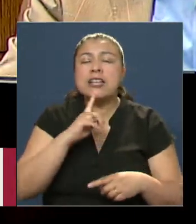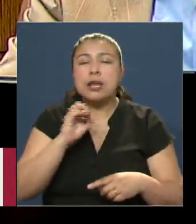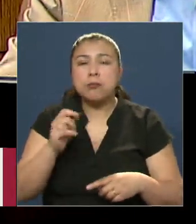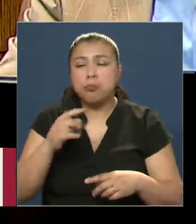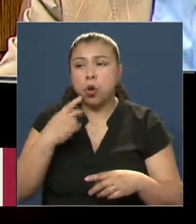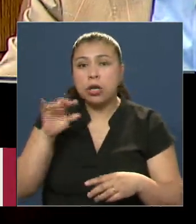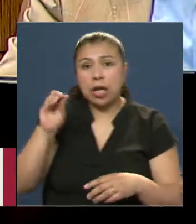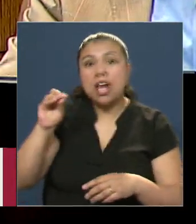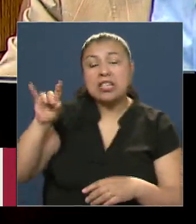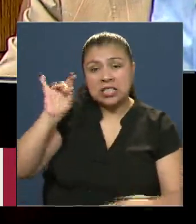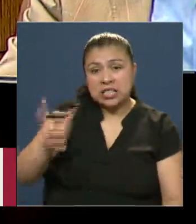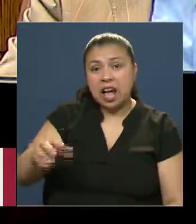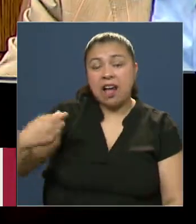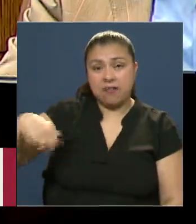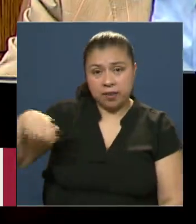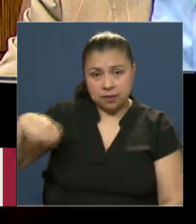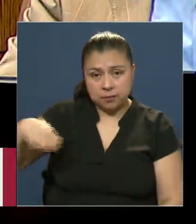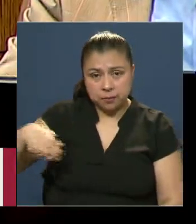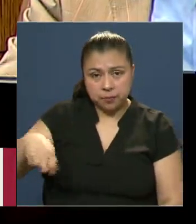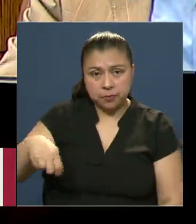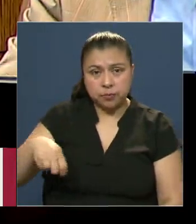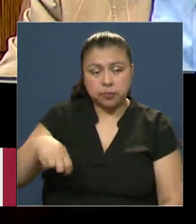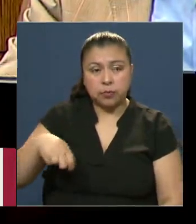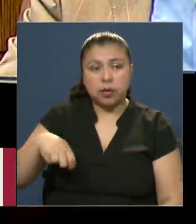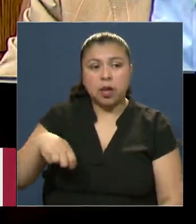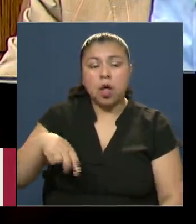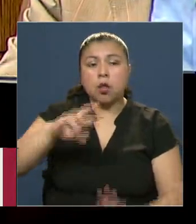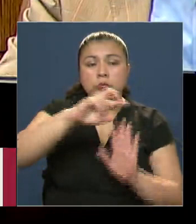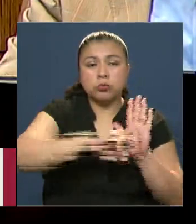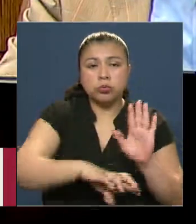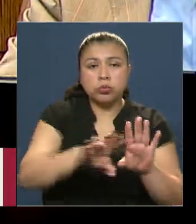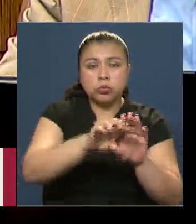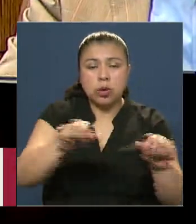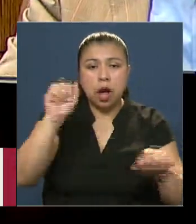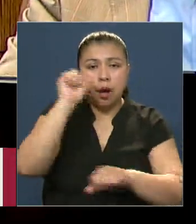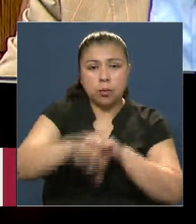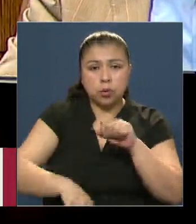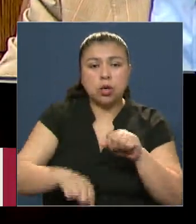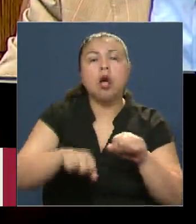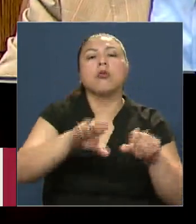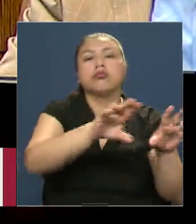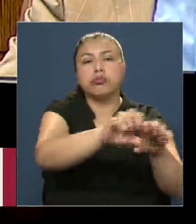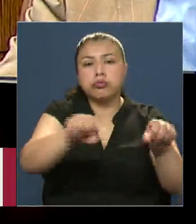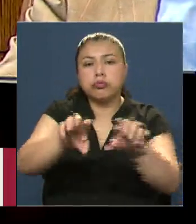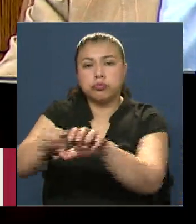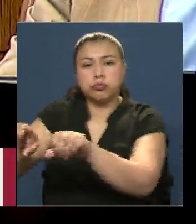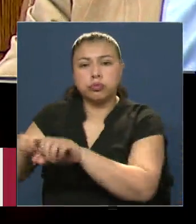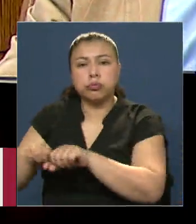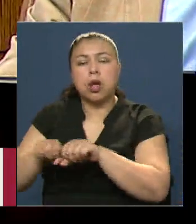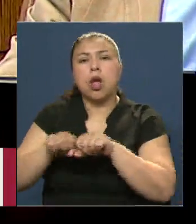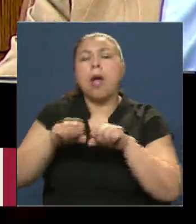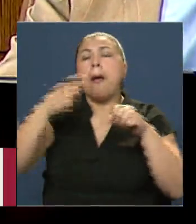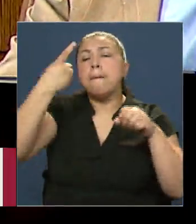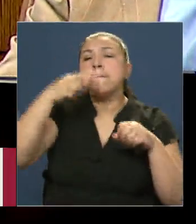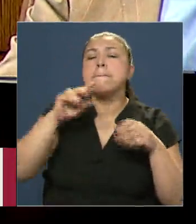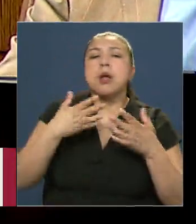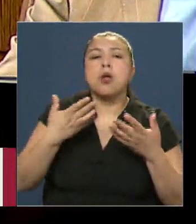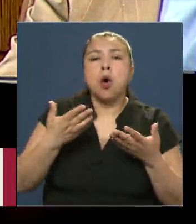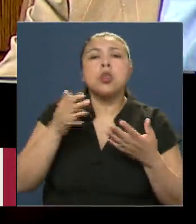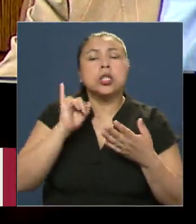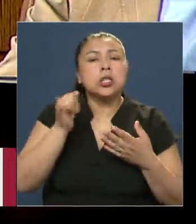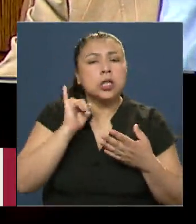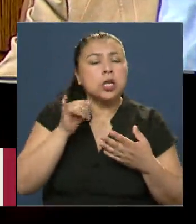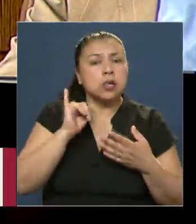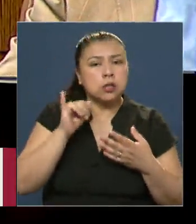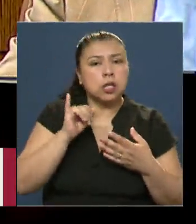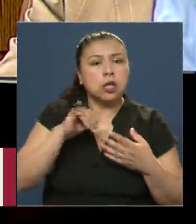Senado como autor del referido proyecto de acuerdo aprobado por unanimidad. No obstante aquello, vamos a